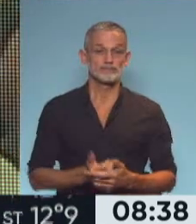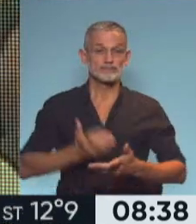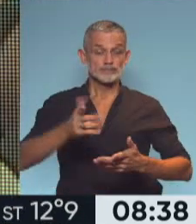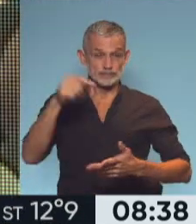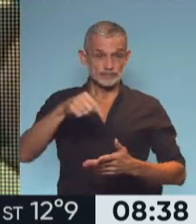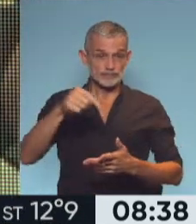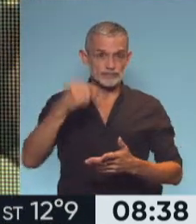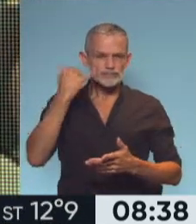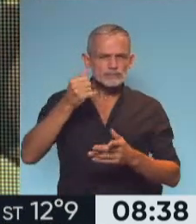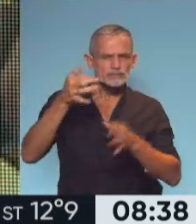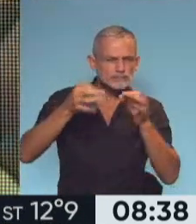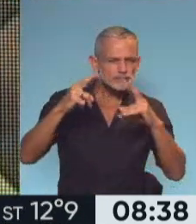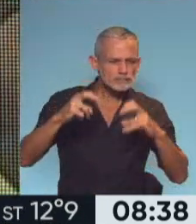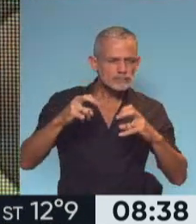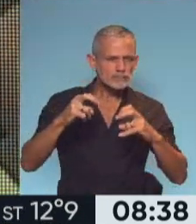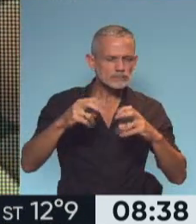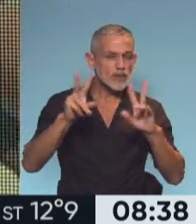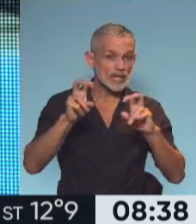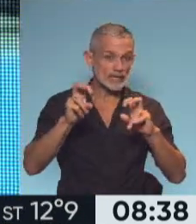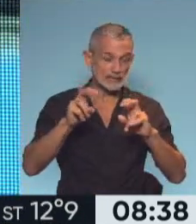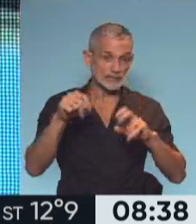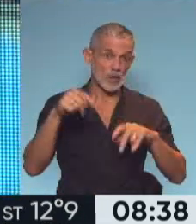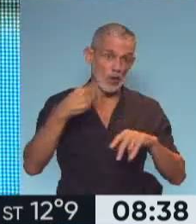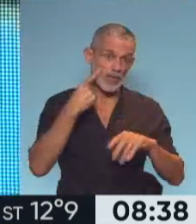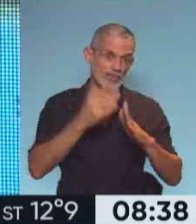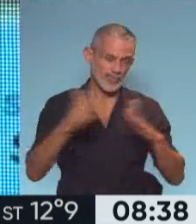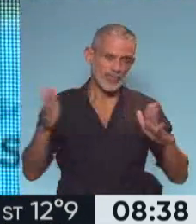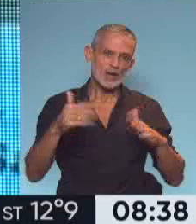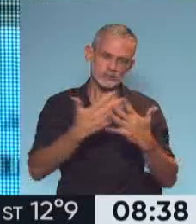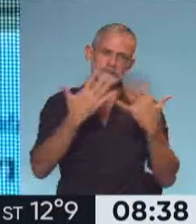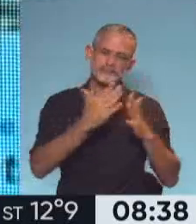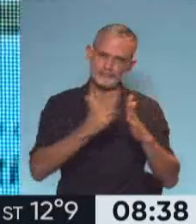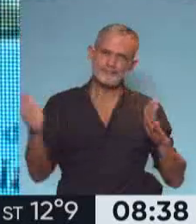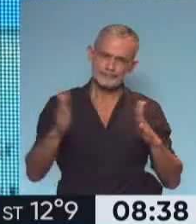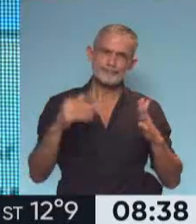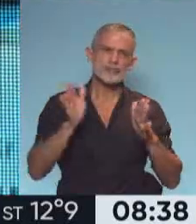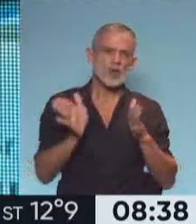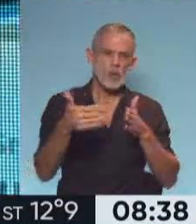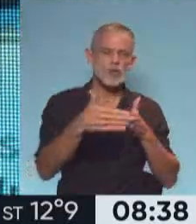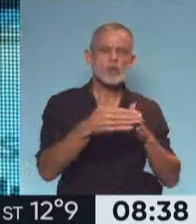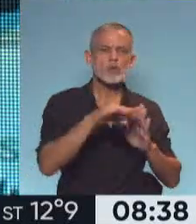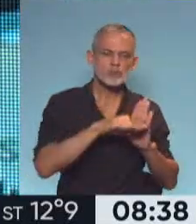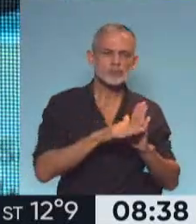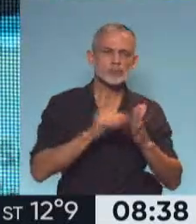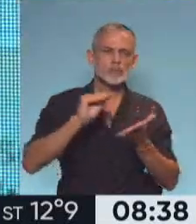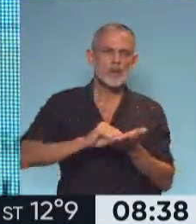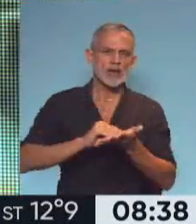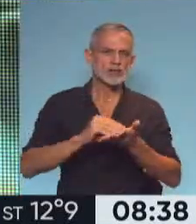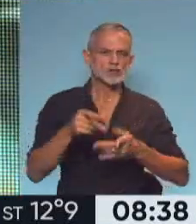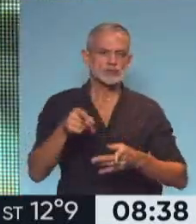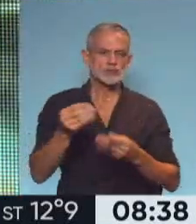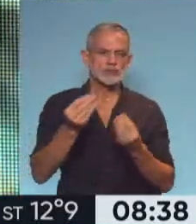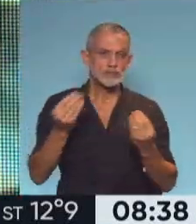Y ya mismo seguimos analizando uno de los temas que durante el día va a dar muchísimo que hablar, ¿no? Porque más restricciones, sí o no, ¿a partir de cuándo? ¿Cuáles